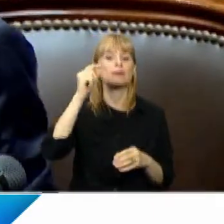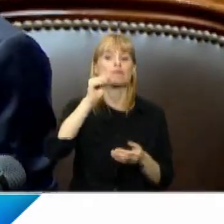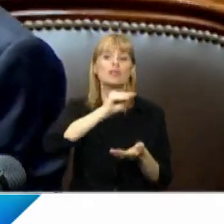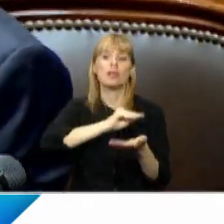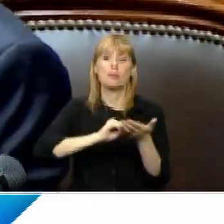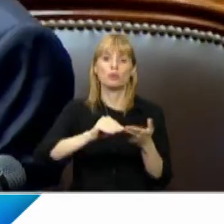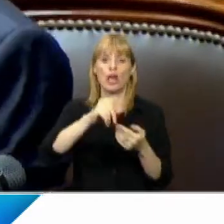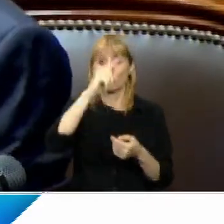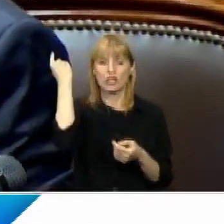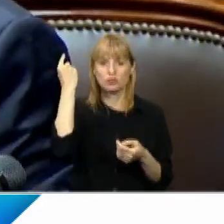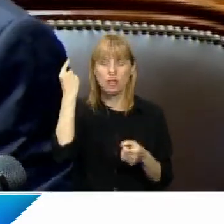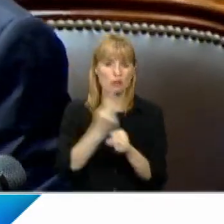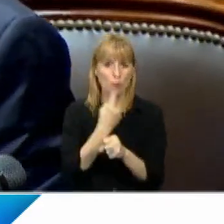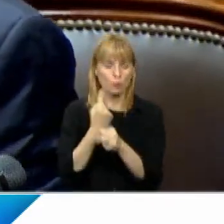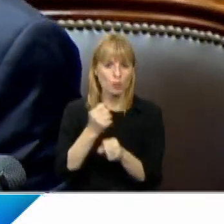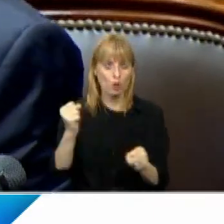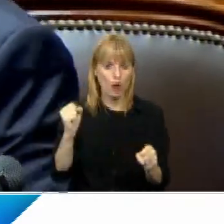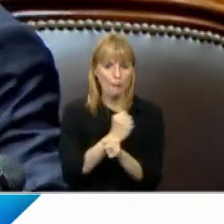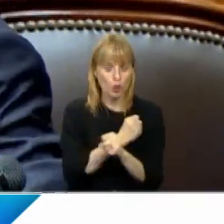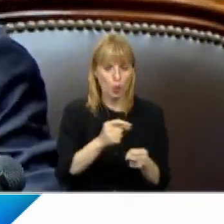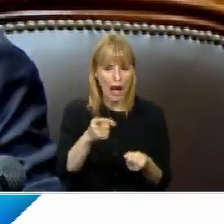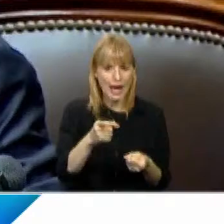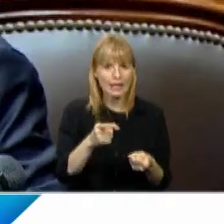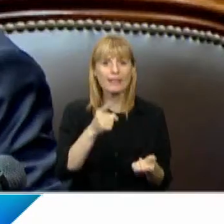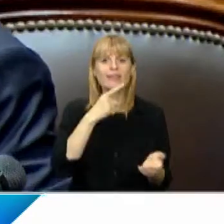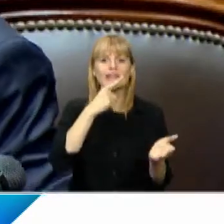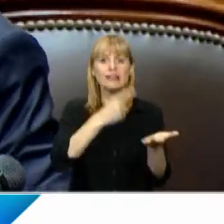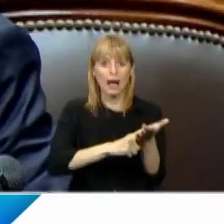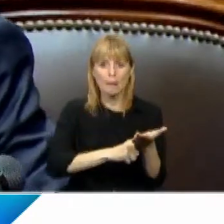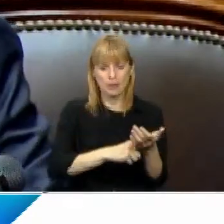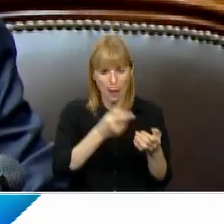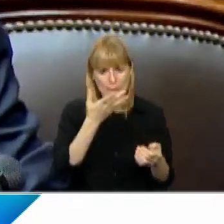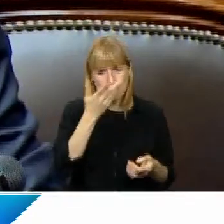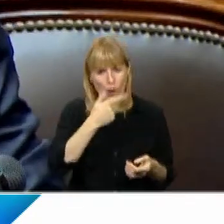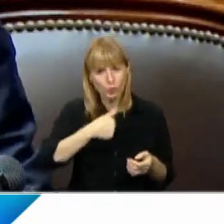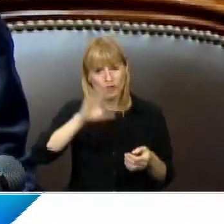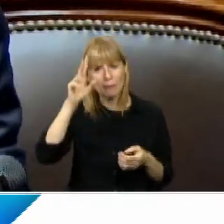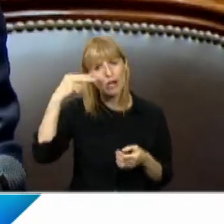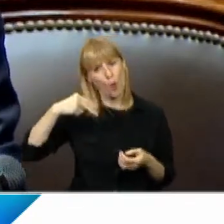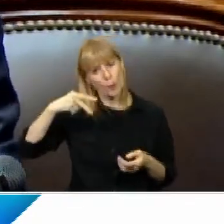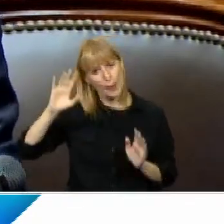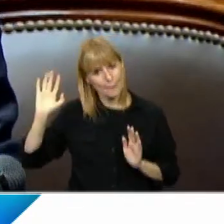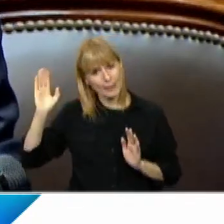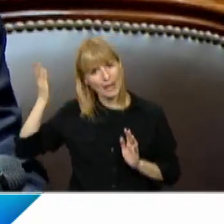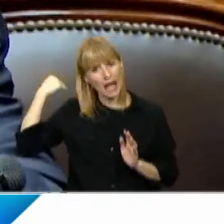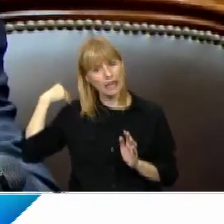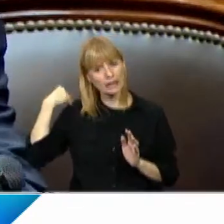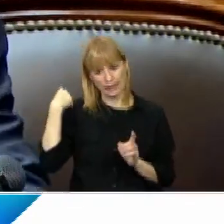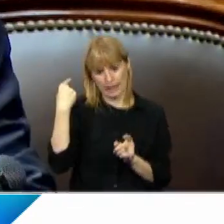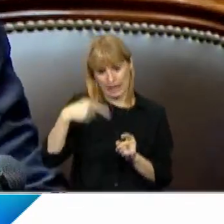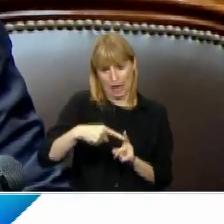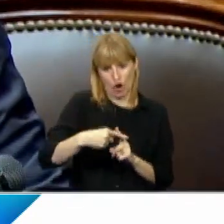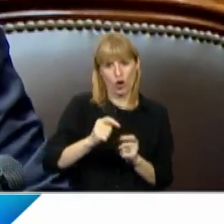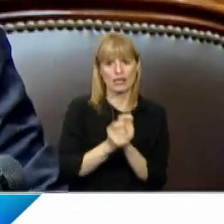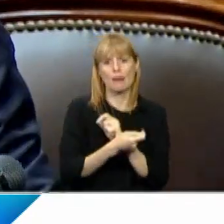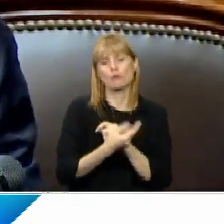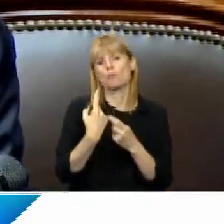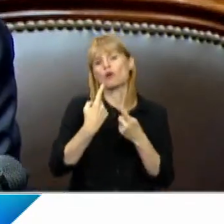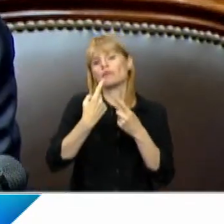pudimos sancionar un dictamen que a mí me gusta más, el de noviembre, que el actual, por distintas